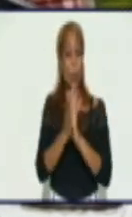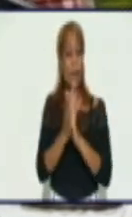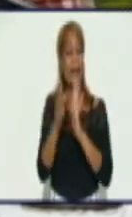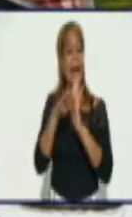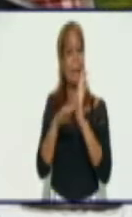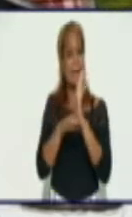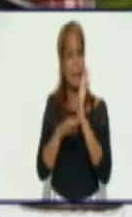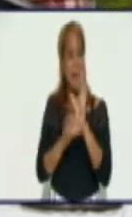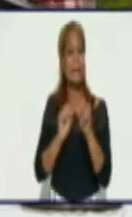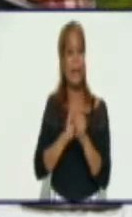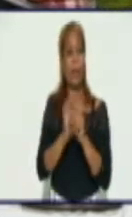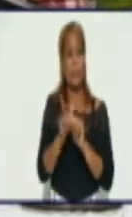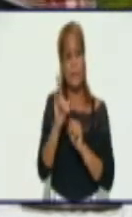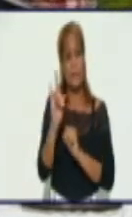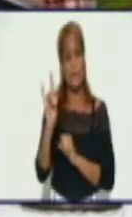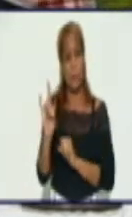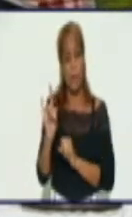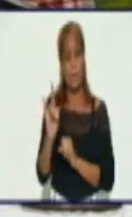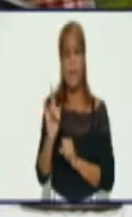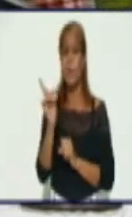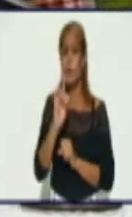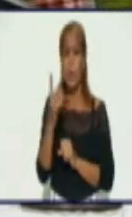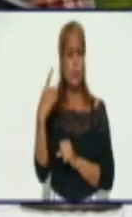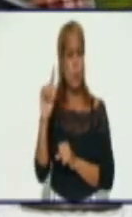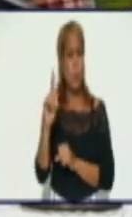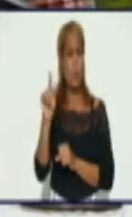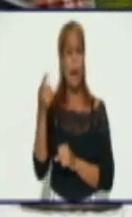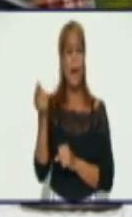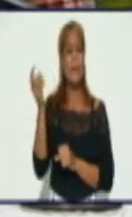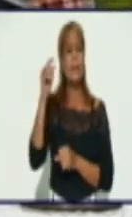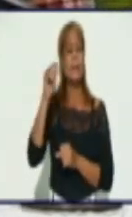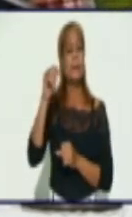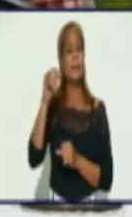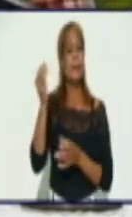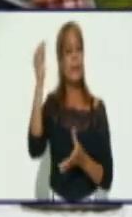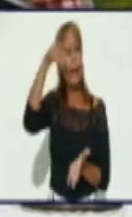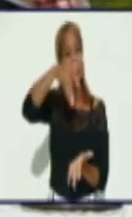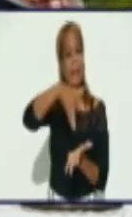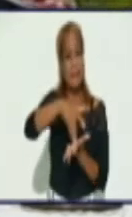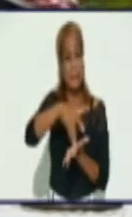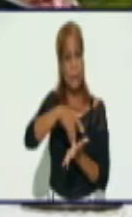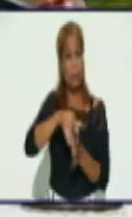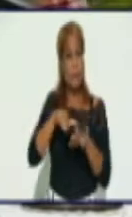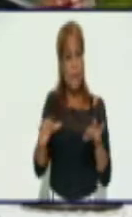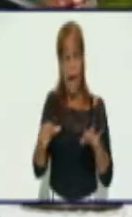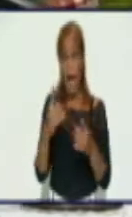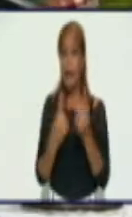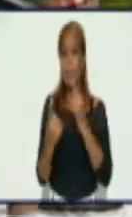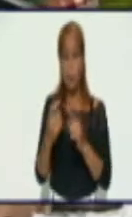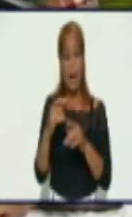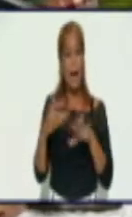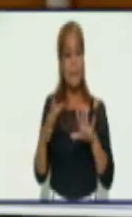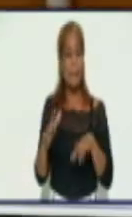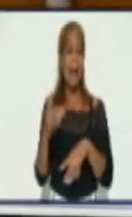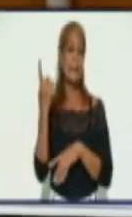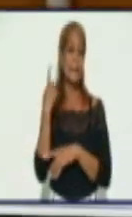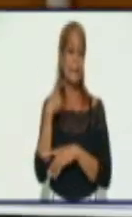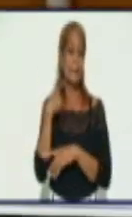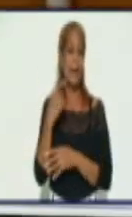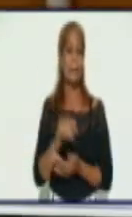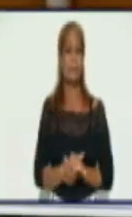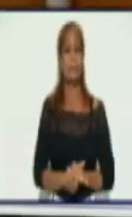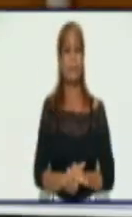elementos que se le incorporan a este plan que viene cumpliendo la provincia desde hace ya algo más de un año sin haber dos